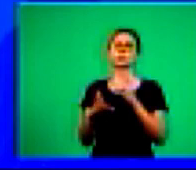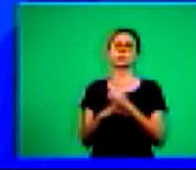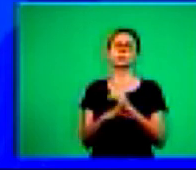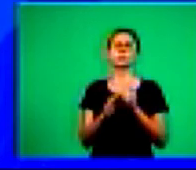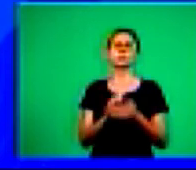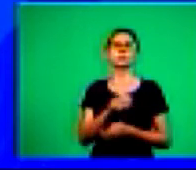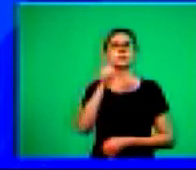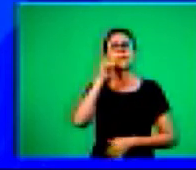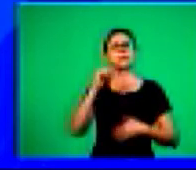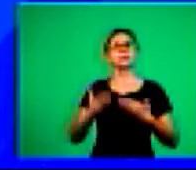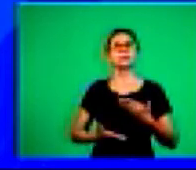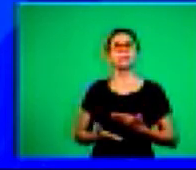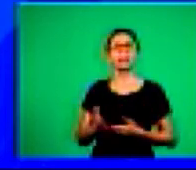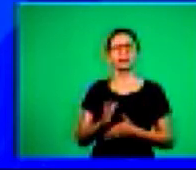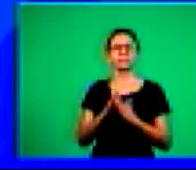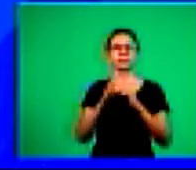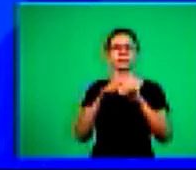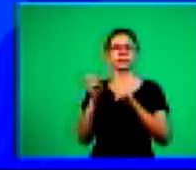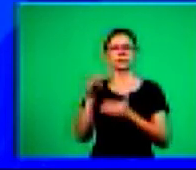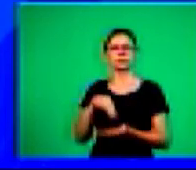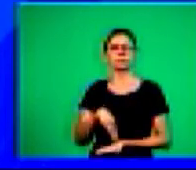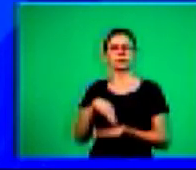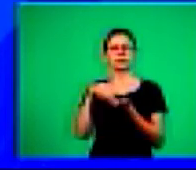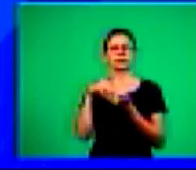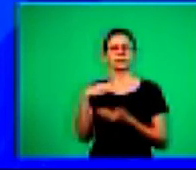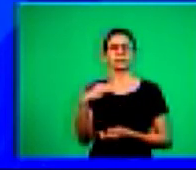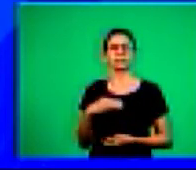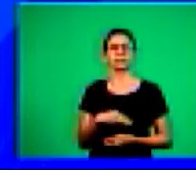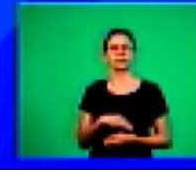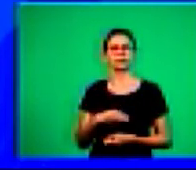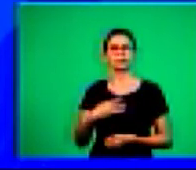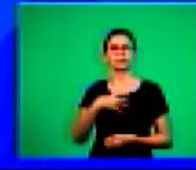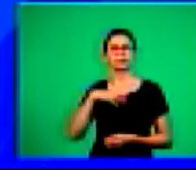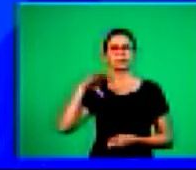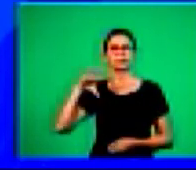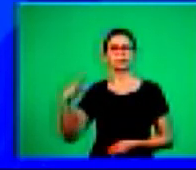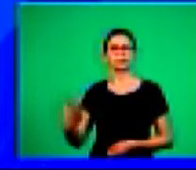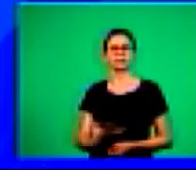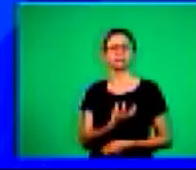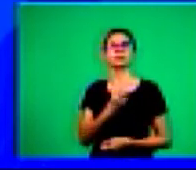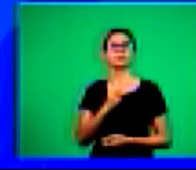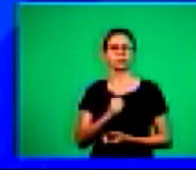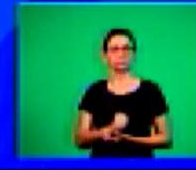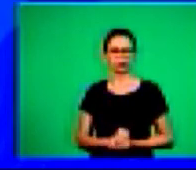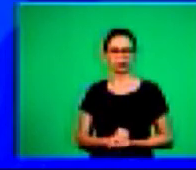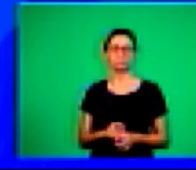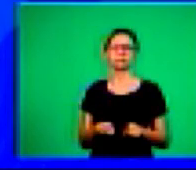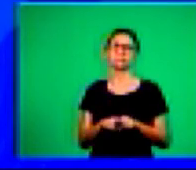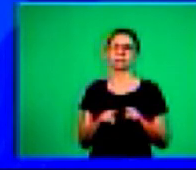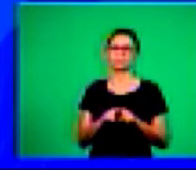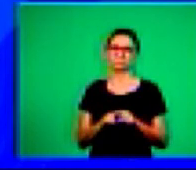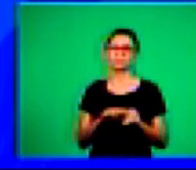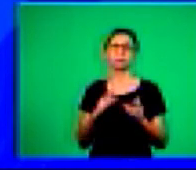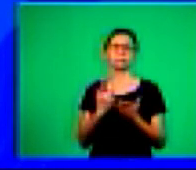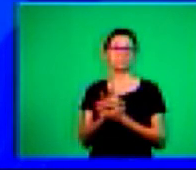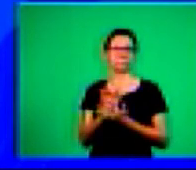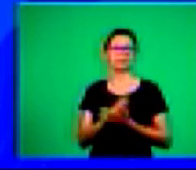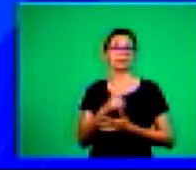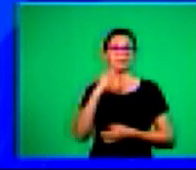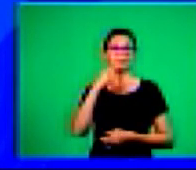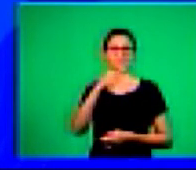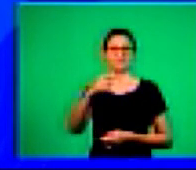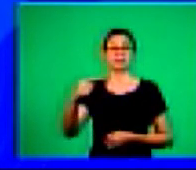especial de las señoras en la iglesia de san marcos en salvador en bahía también fue otro evento